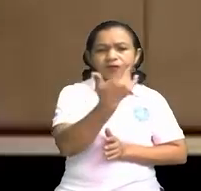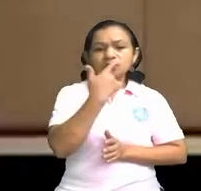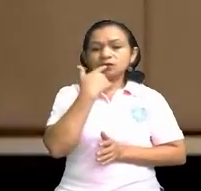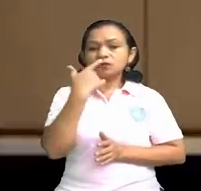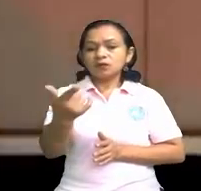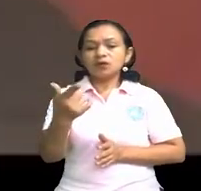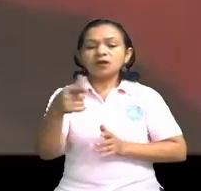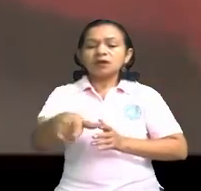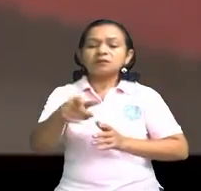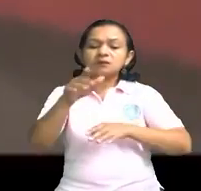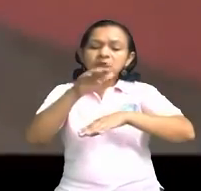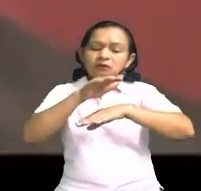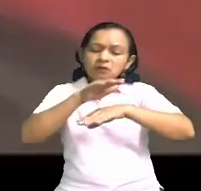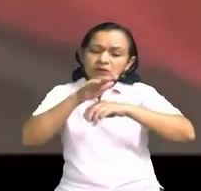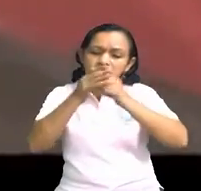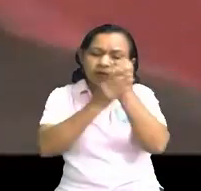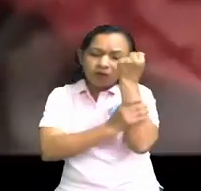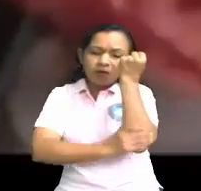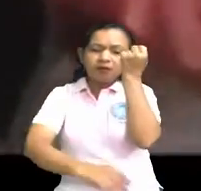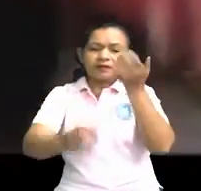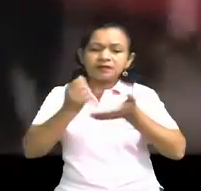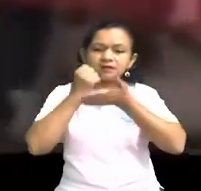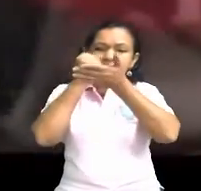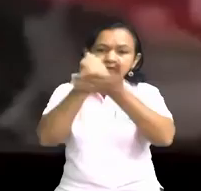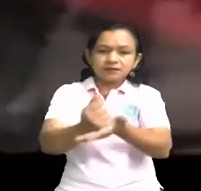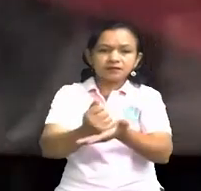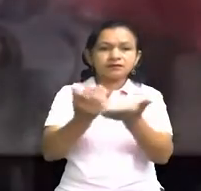causa de los explotados.